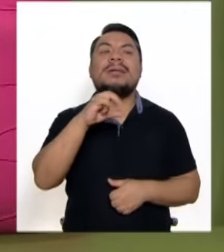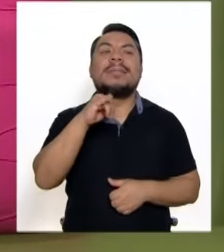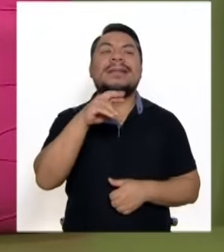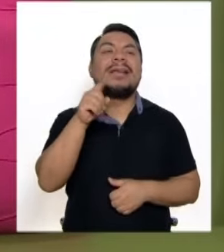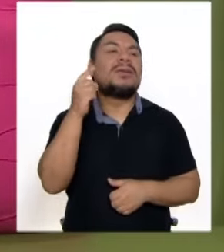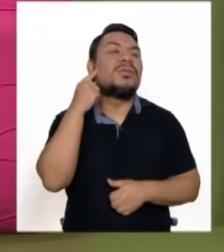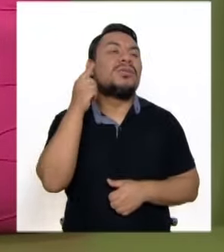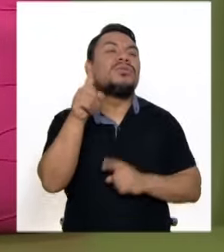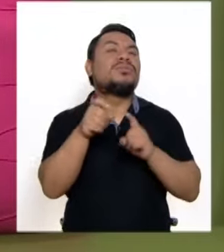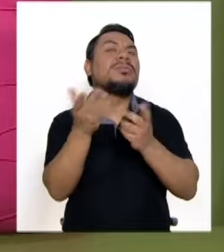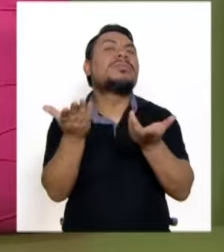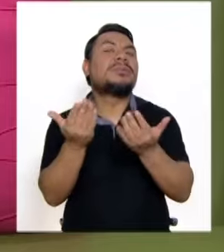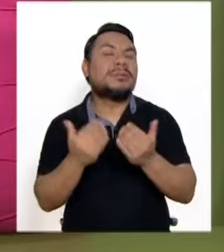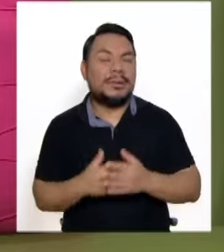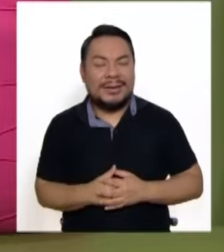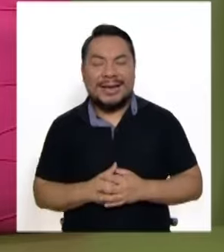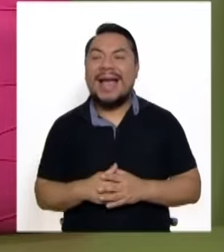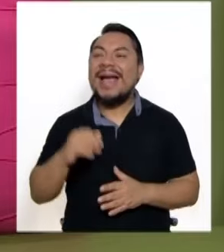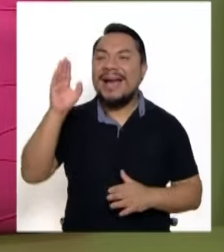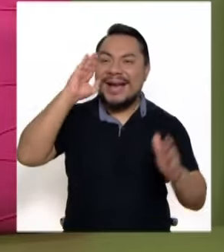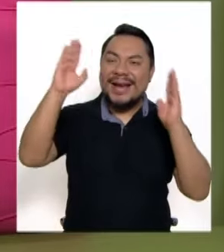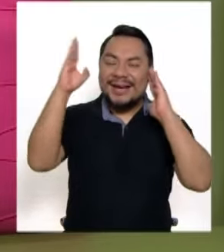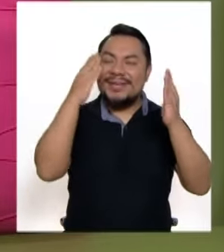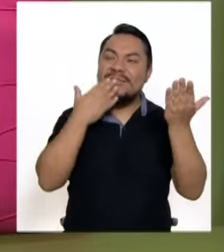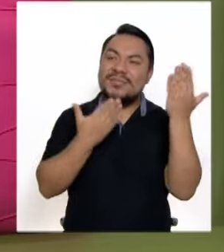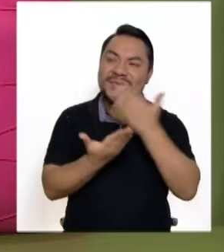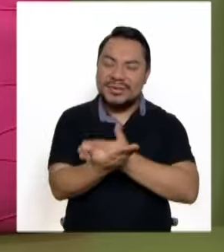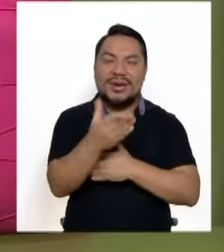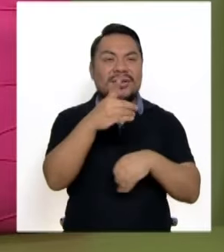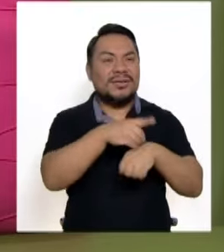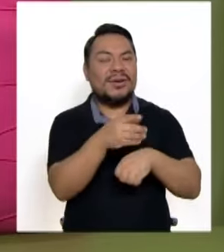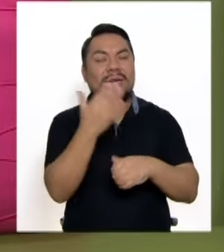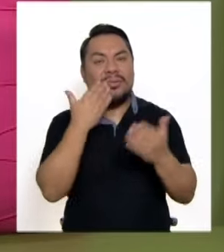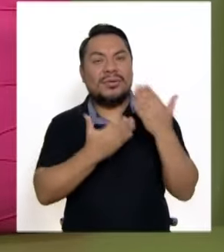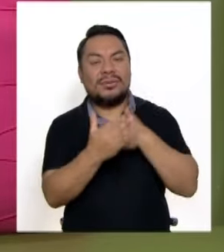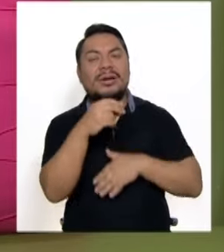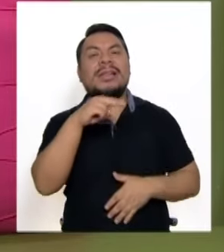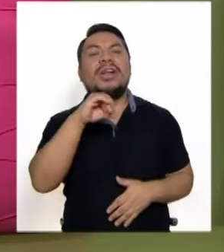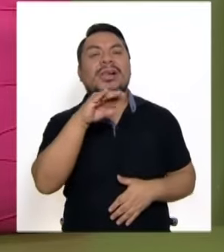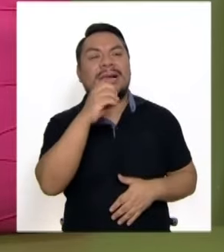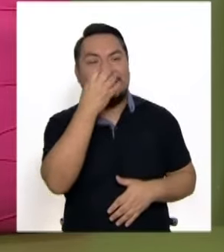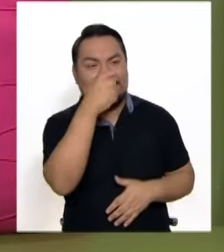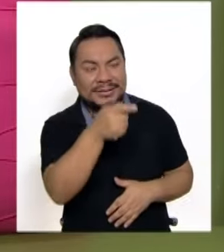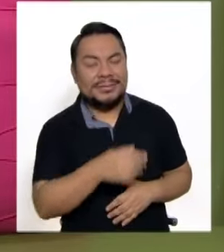consulta? Buenos días, con doctor, buenos días, Nicolás. Hola, promoción.